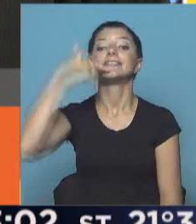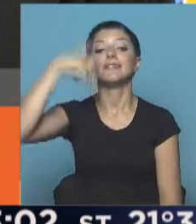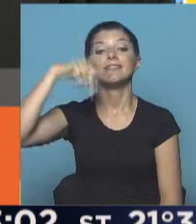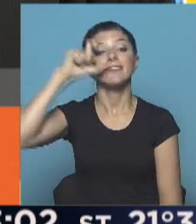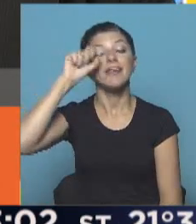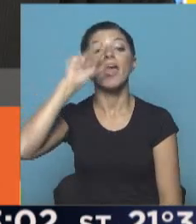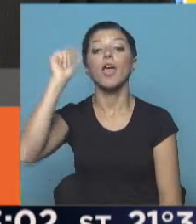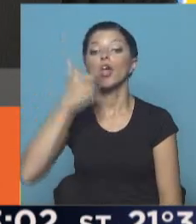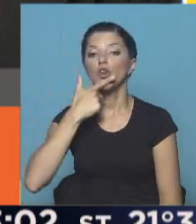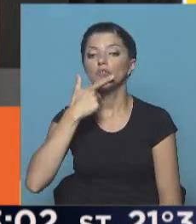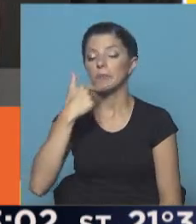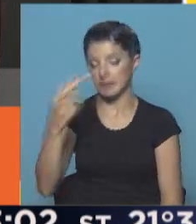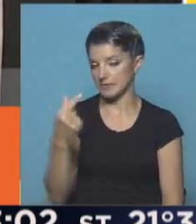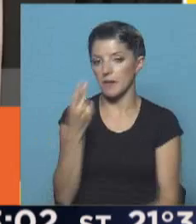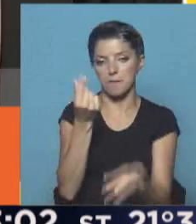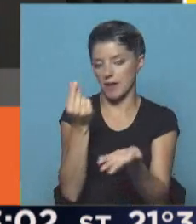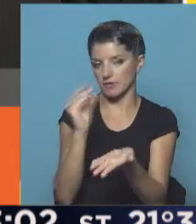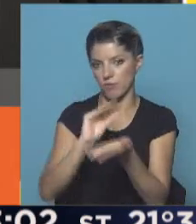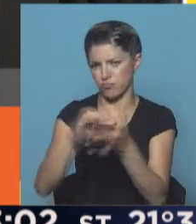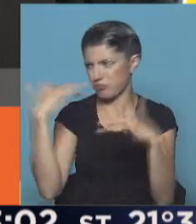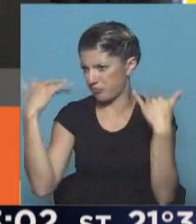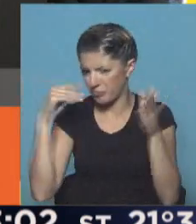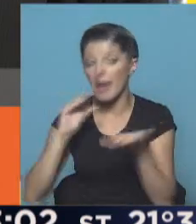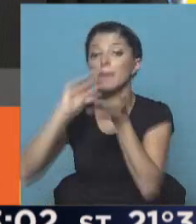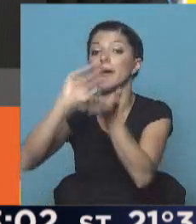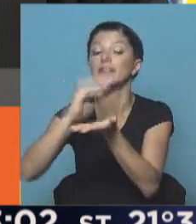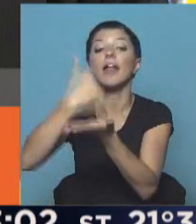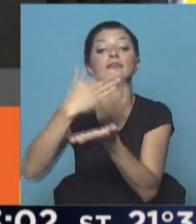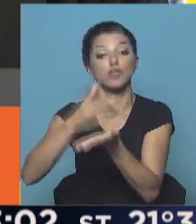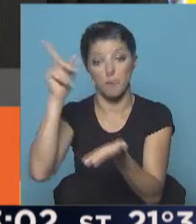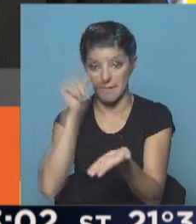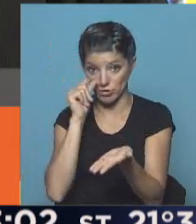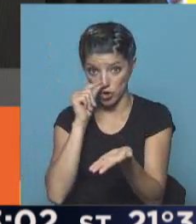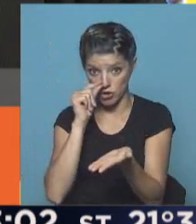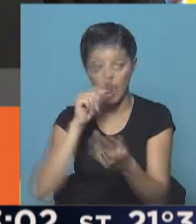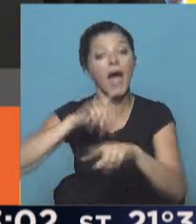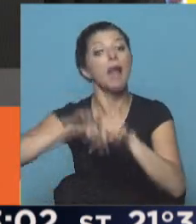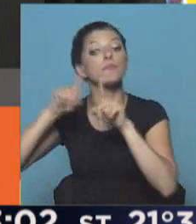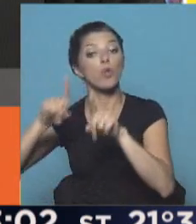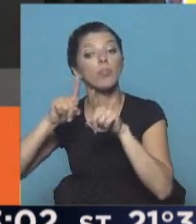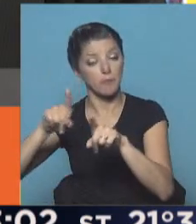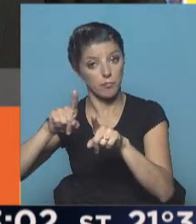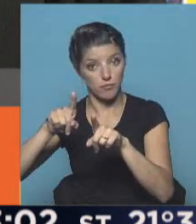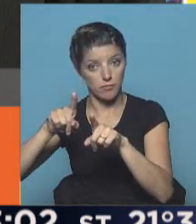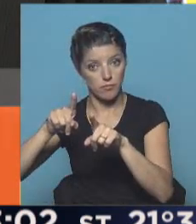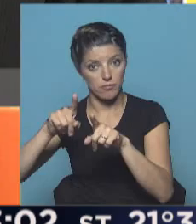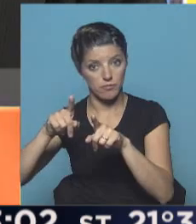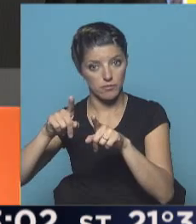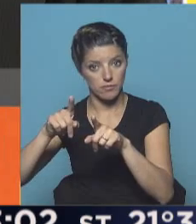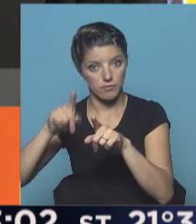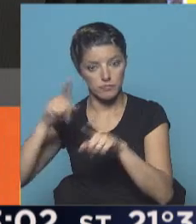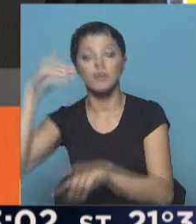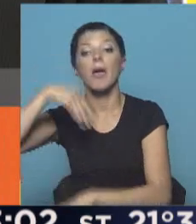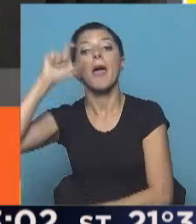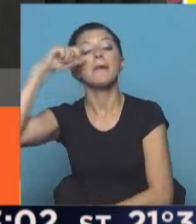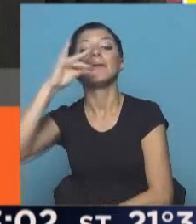invertir, no sé, una suma astronómica en el sector petrolero, y por otro lado hay una presión sobre Mendoza, que es el dueño de